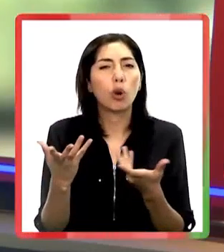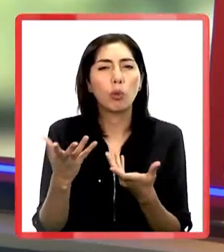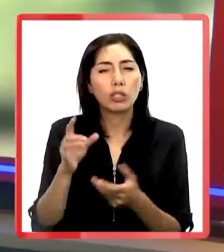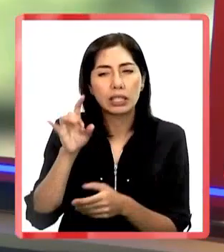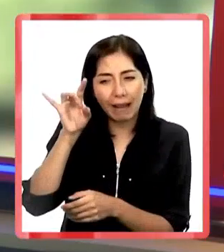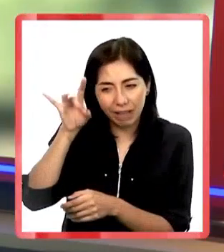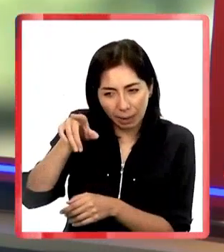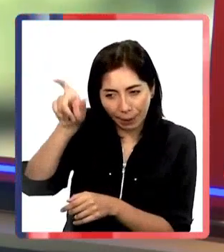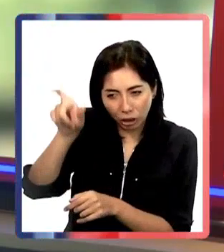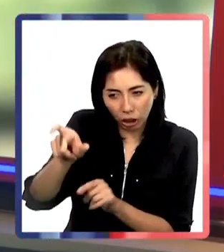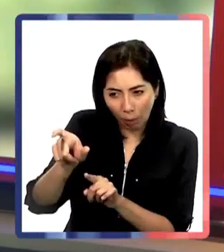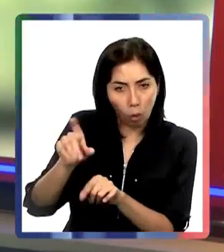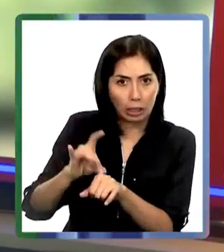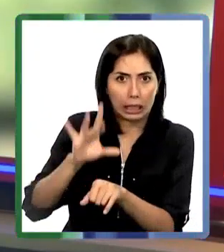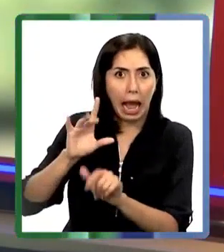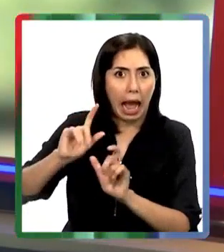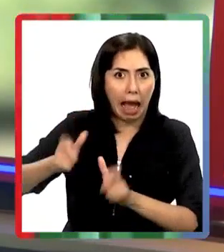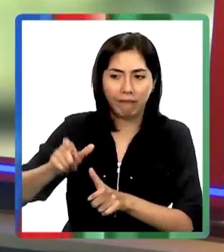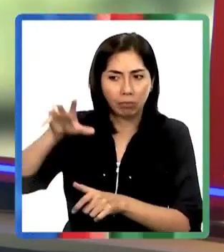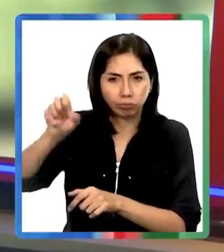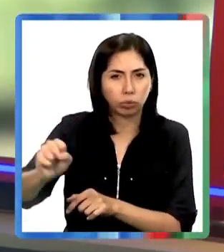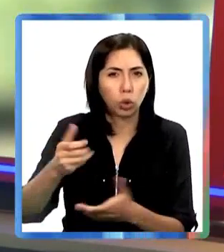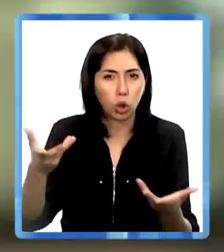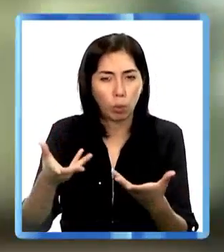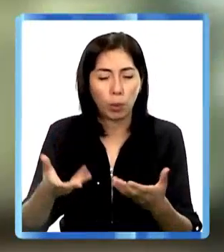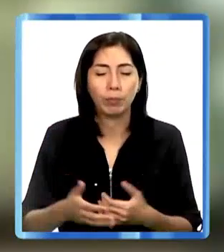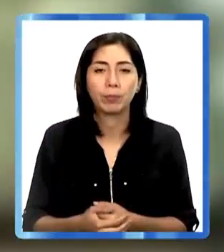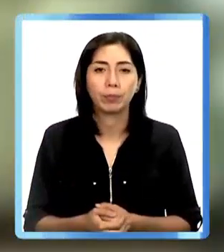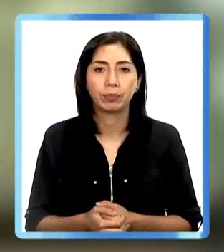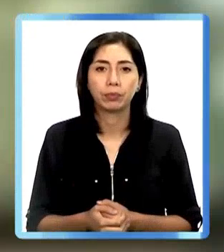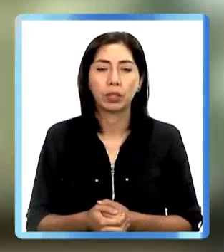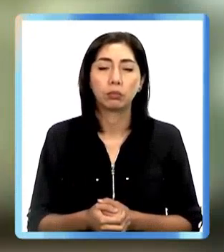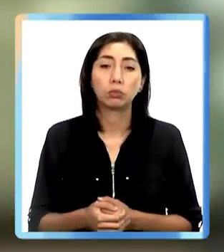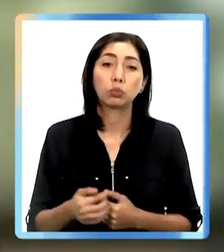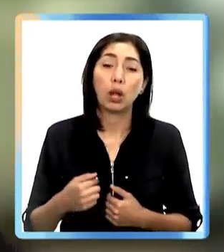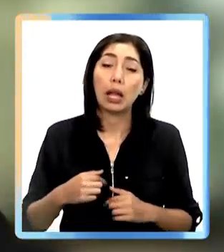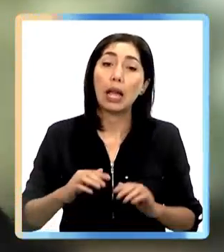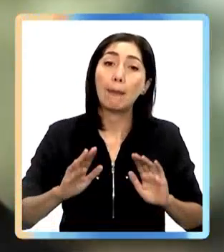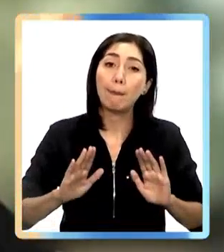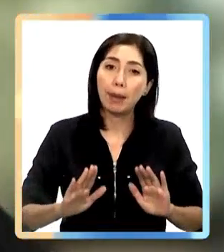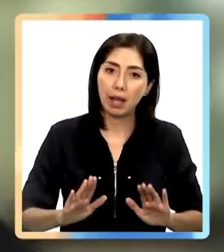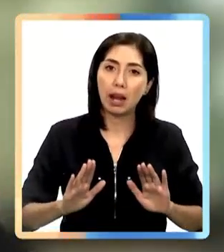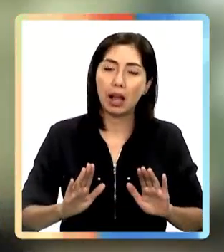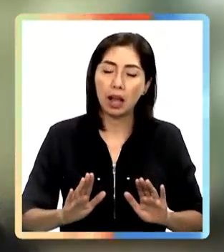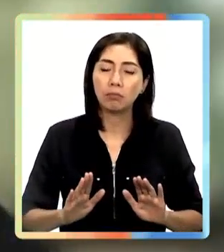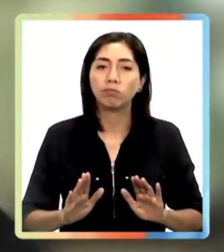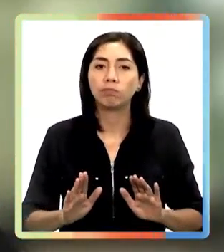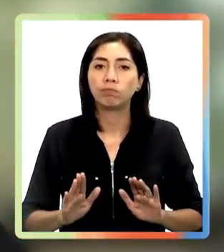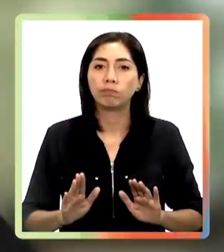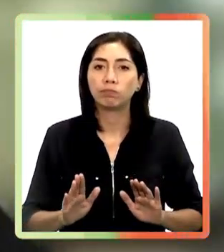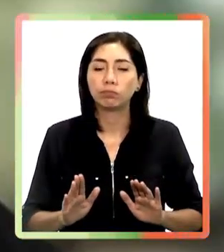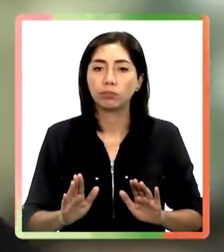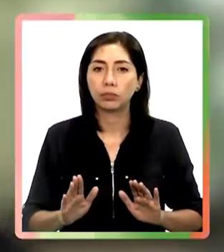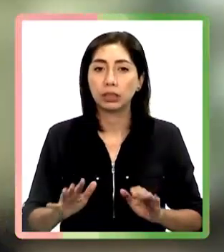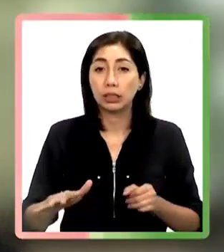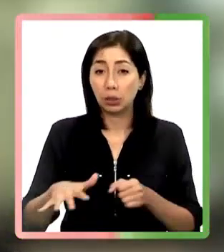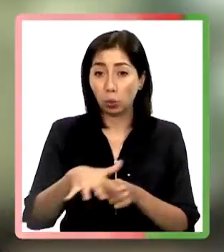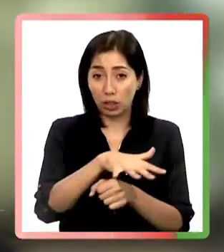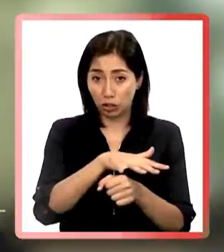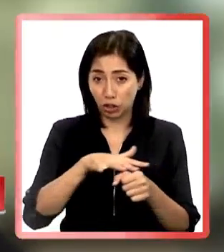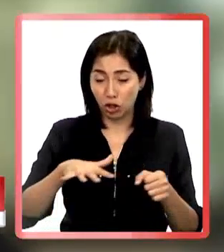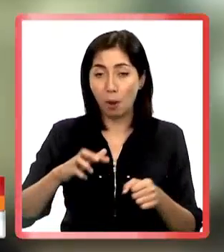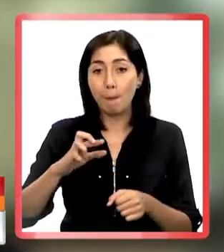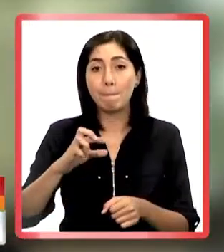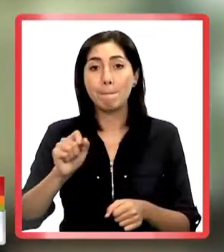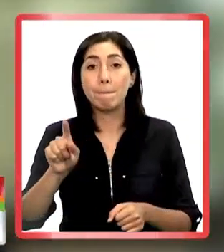un caso es grave, por ejemplo? ¿Cuándo ya se tiene que acudir a un especialista? Uno espera que esta situación del que se le ha denominado